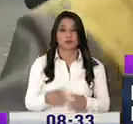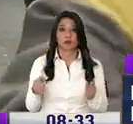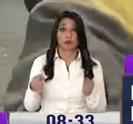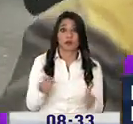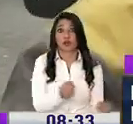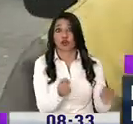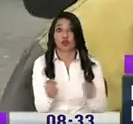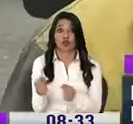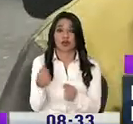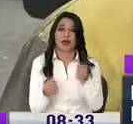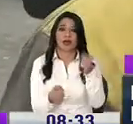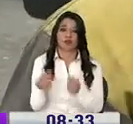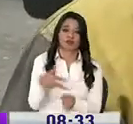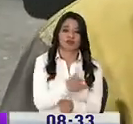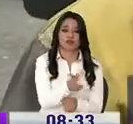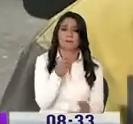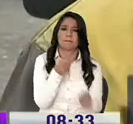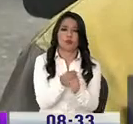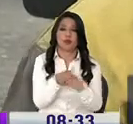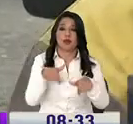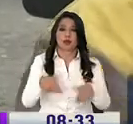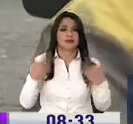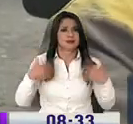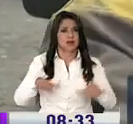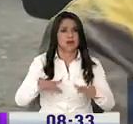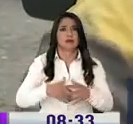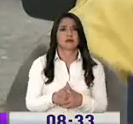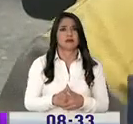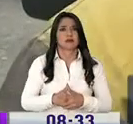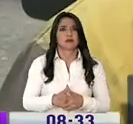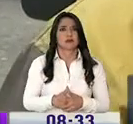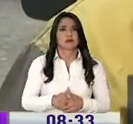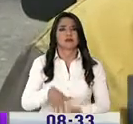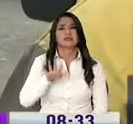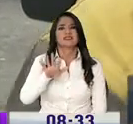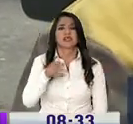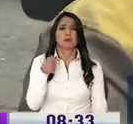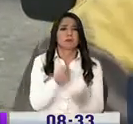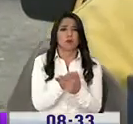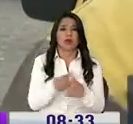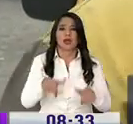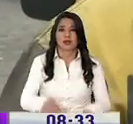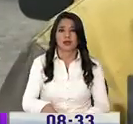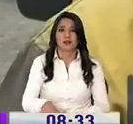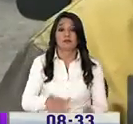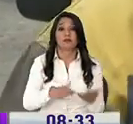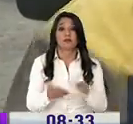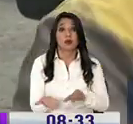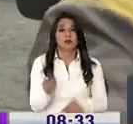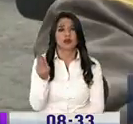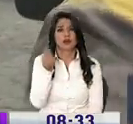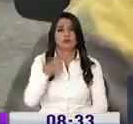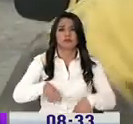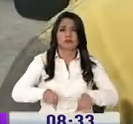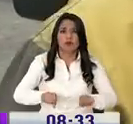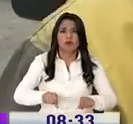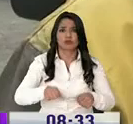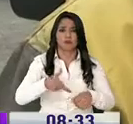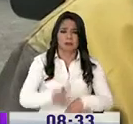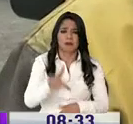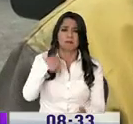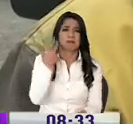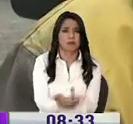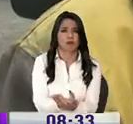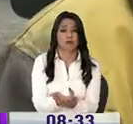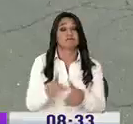hueco, los carros se van. Aquí ya hay más de unos 5 accidentados con muerte, jóvenes en motos que prácticamente